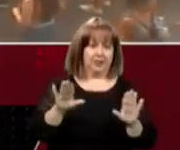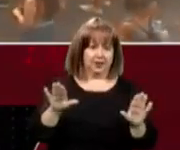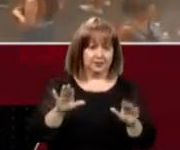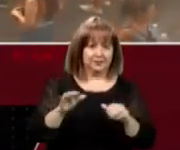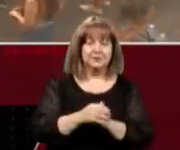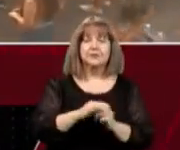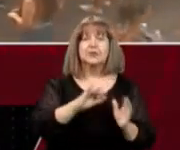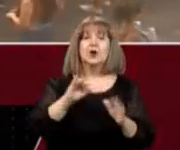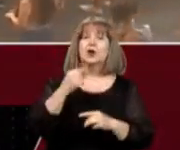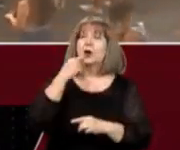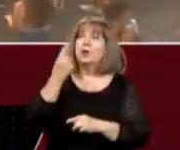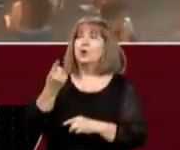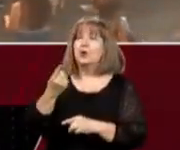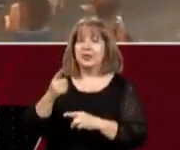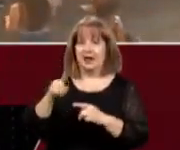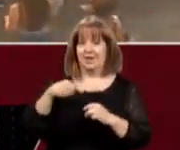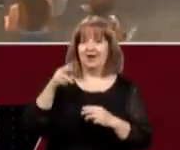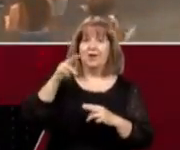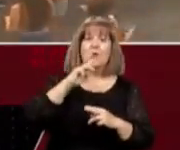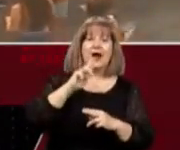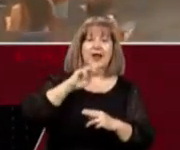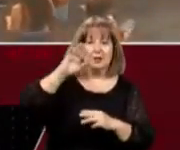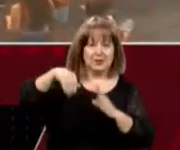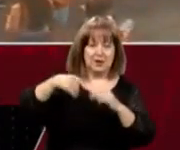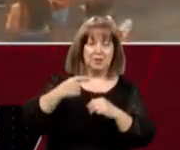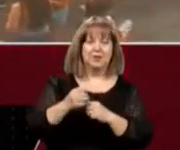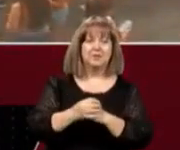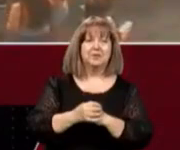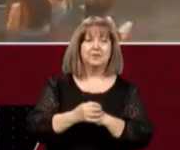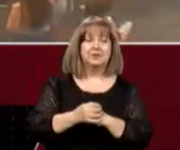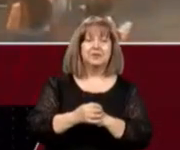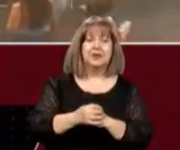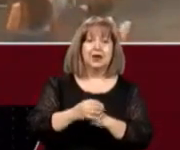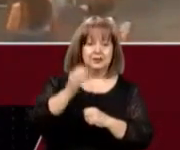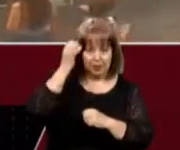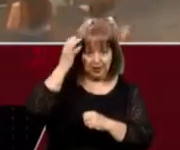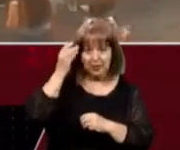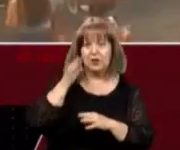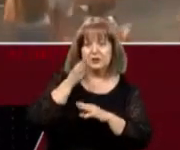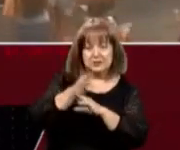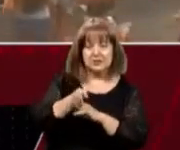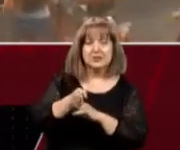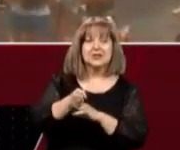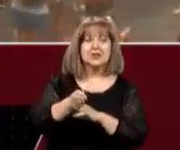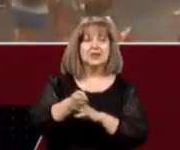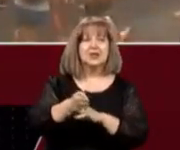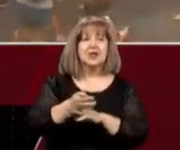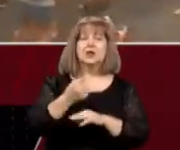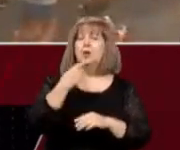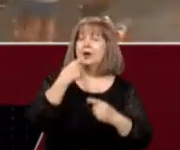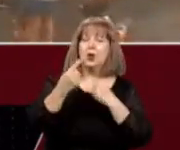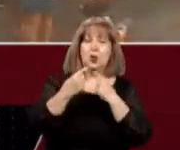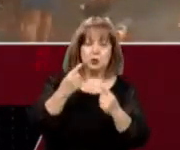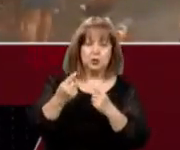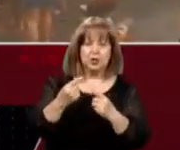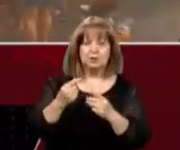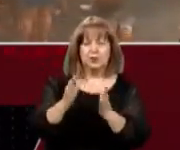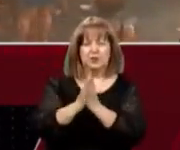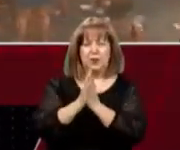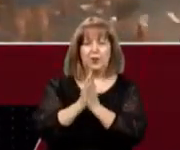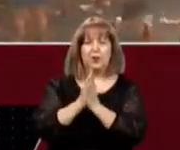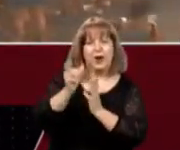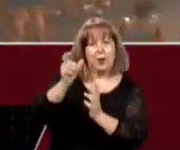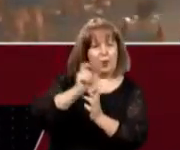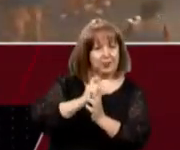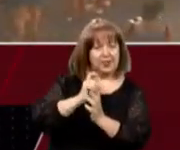consulta. Vengan, vengan. Bueno, hola. Permiso. Chicas, quiero preguntarles algo si son tan